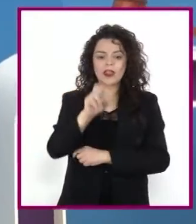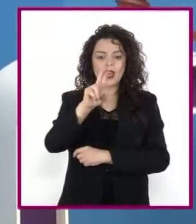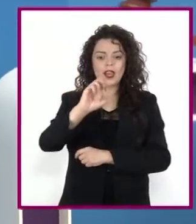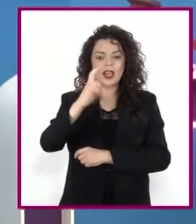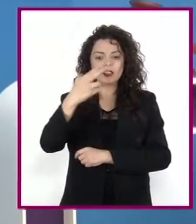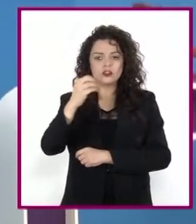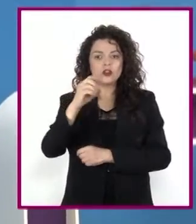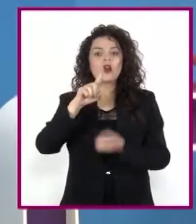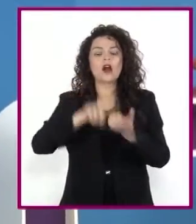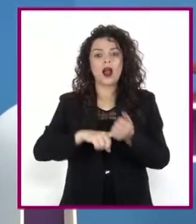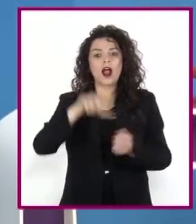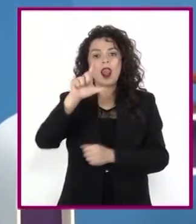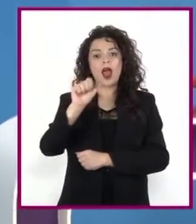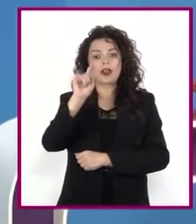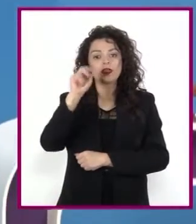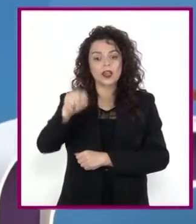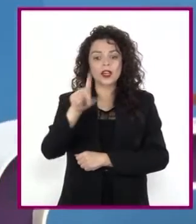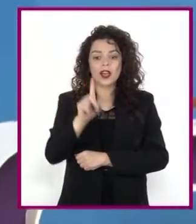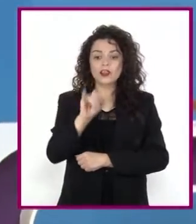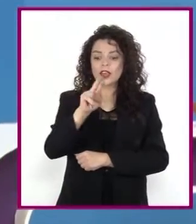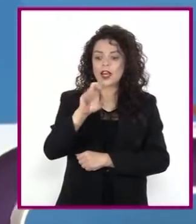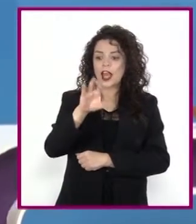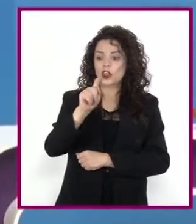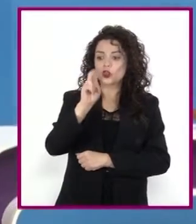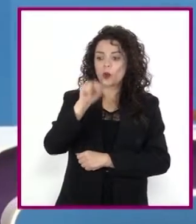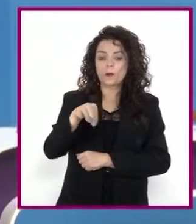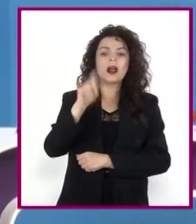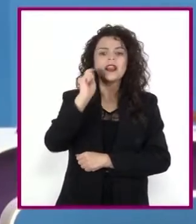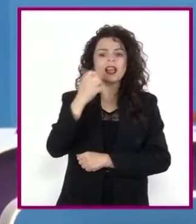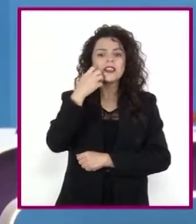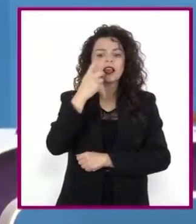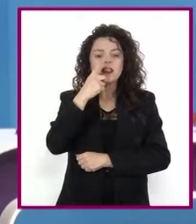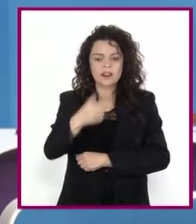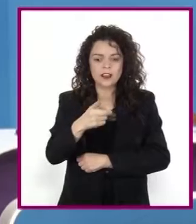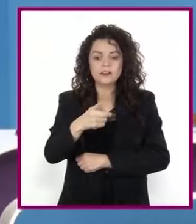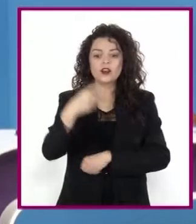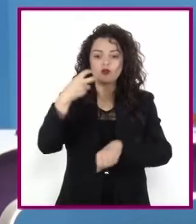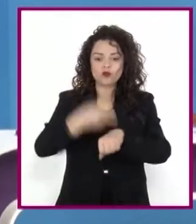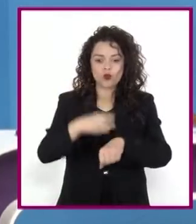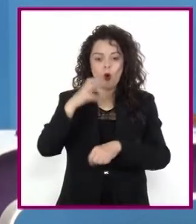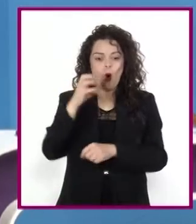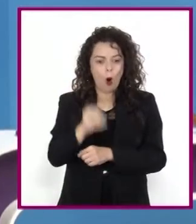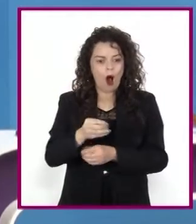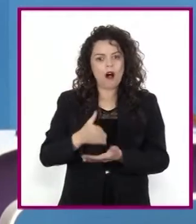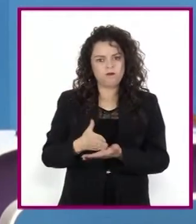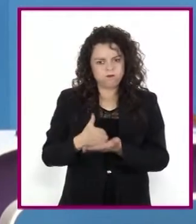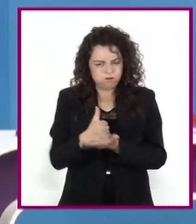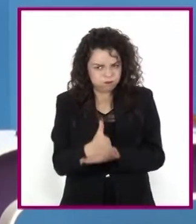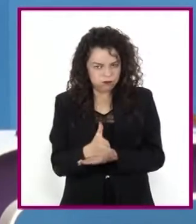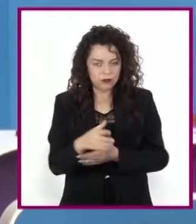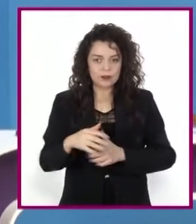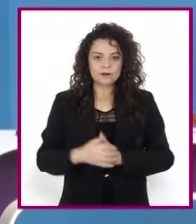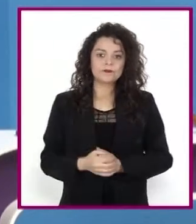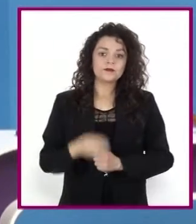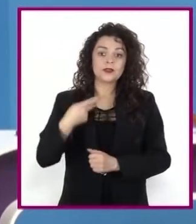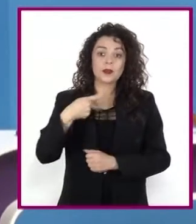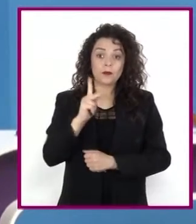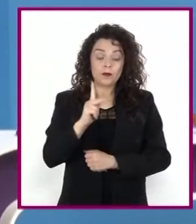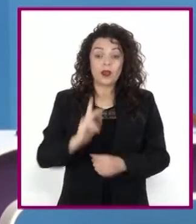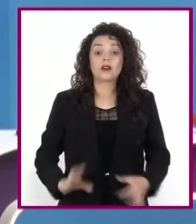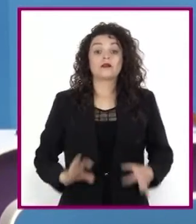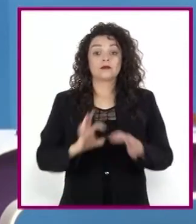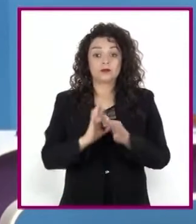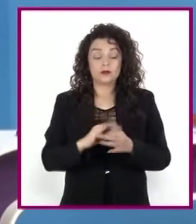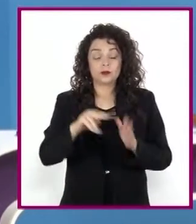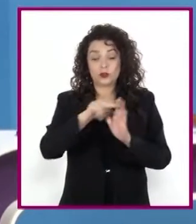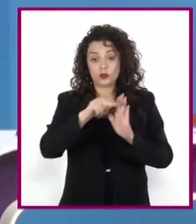directum y significa rígido o recto, pero también refiere al conjunto de normas jurídicas,